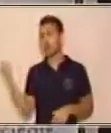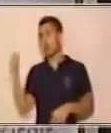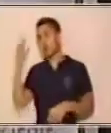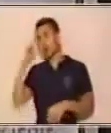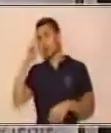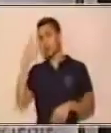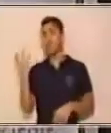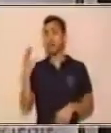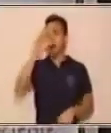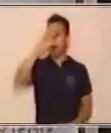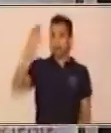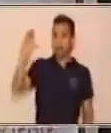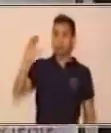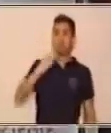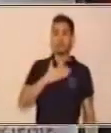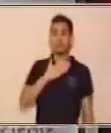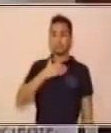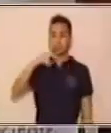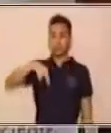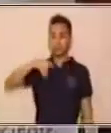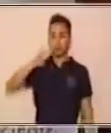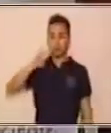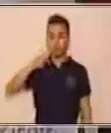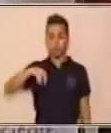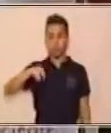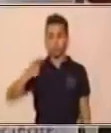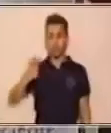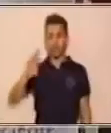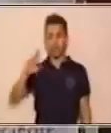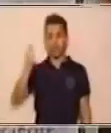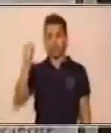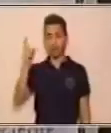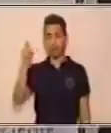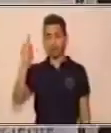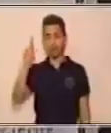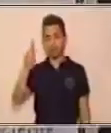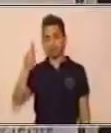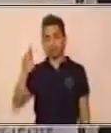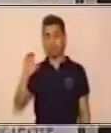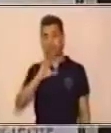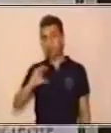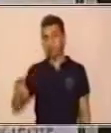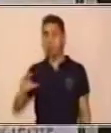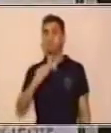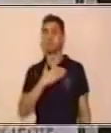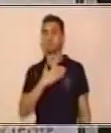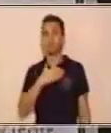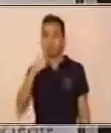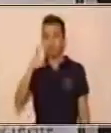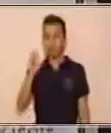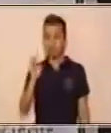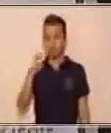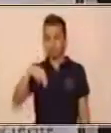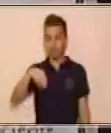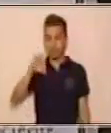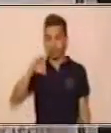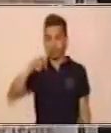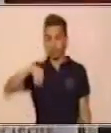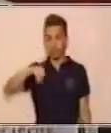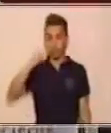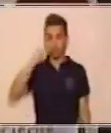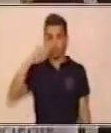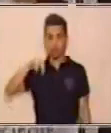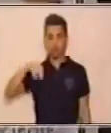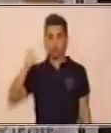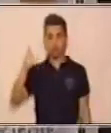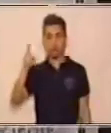está arriba se llama numerador y el que está abajo siempre se llama denominador. Ahora, en la clase anterior vimos